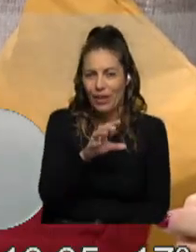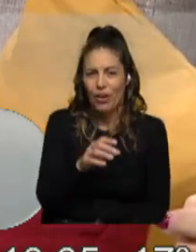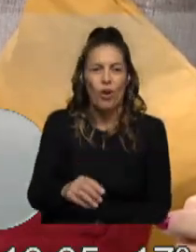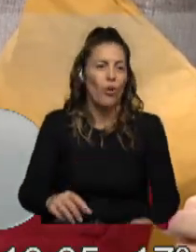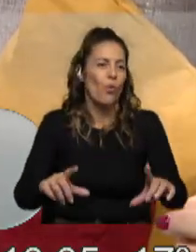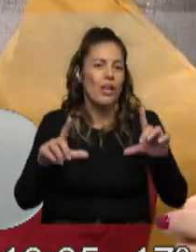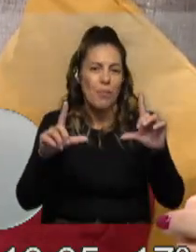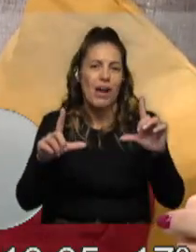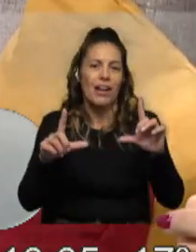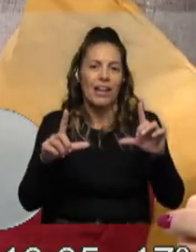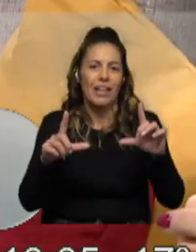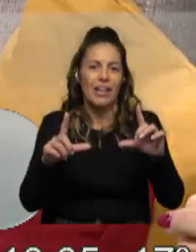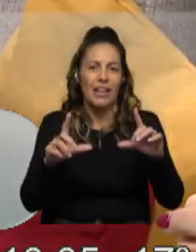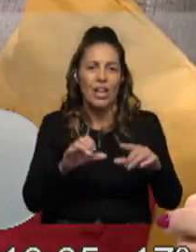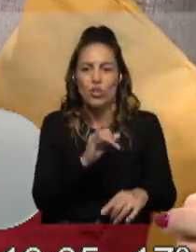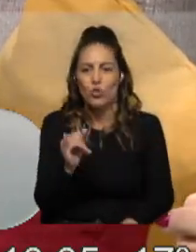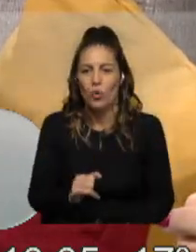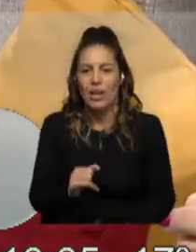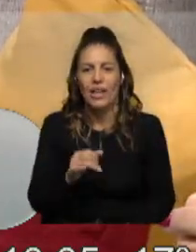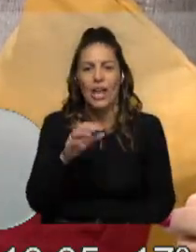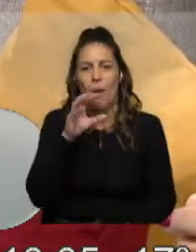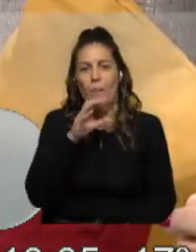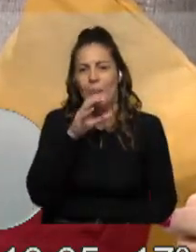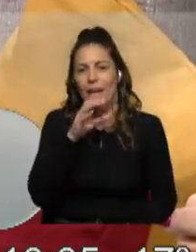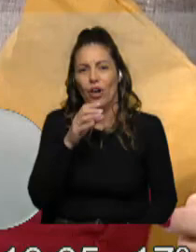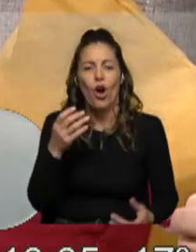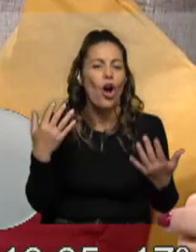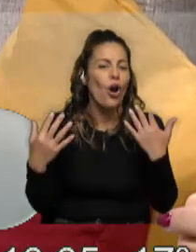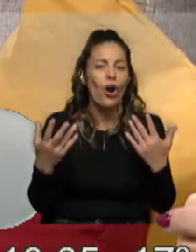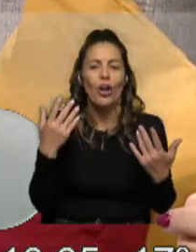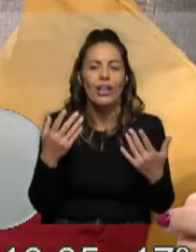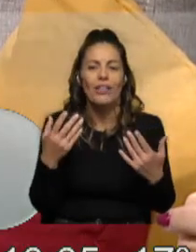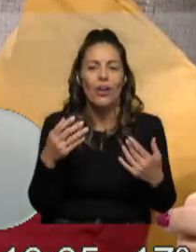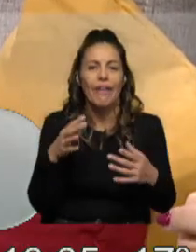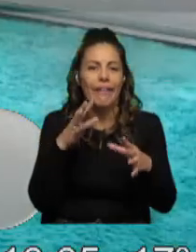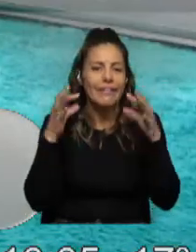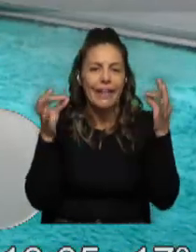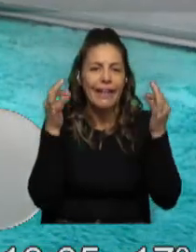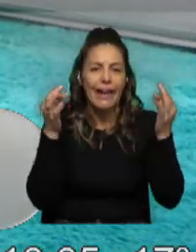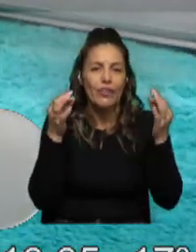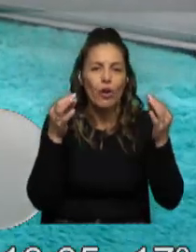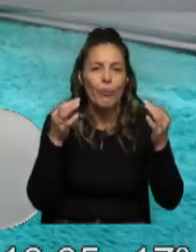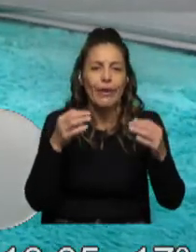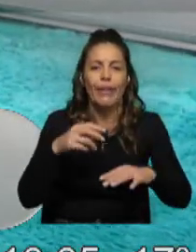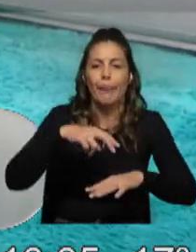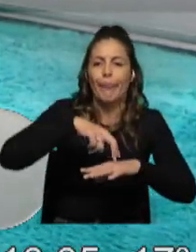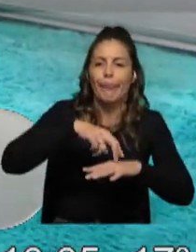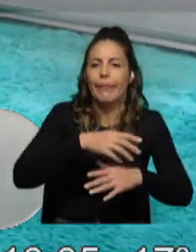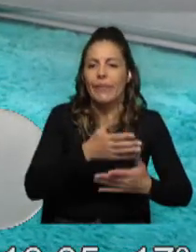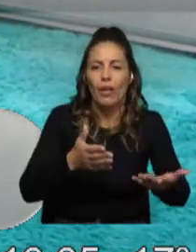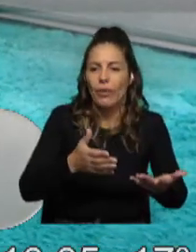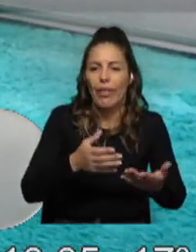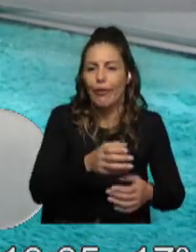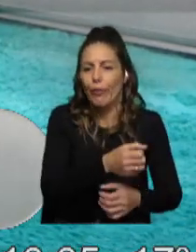imagen de, bueno, en este caso Suárez, que es el perro corriendo, el gato puede estar en el ropero. Claro. En esos 73 roperos que puede llegar a ver en esa